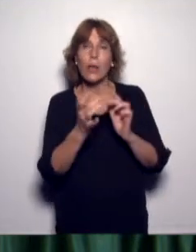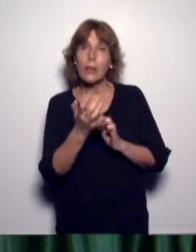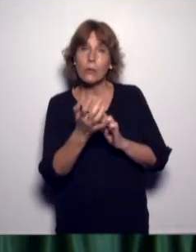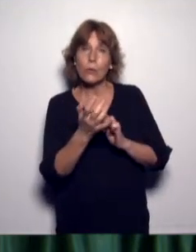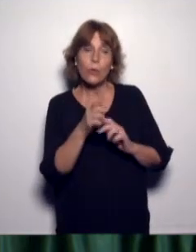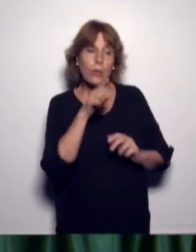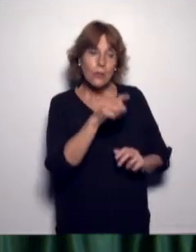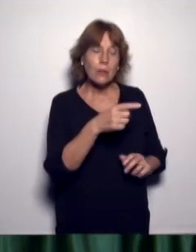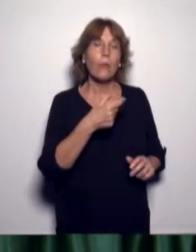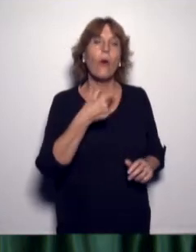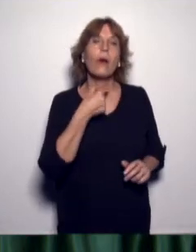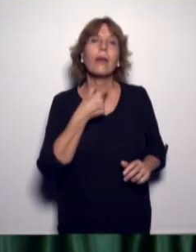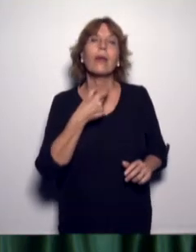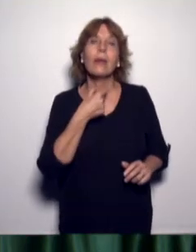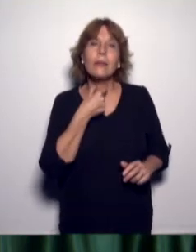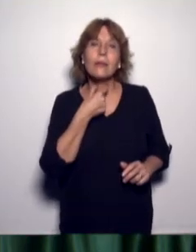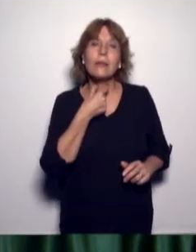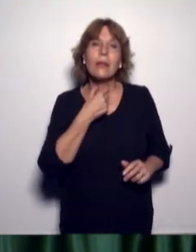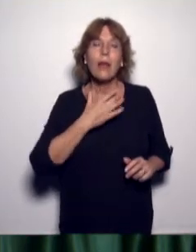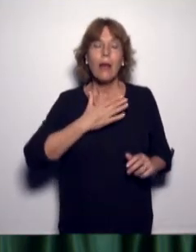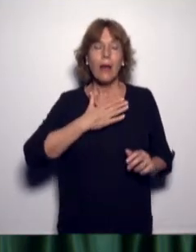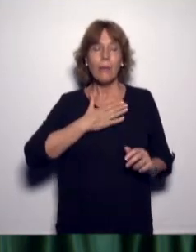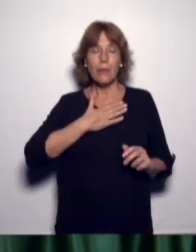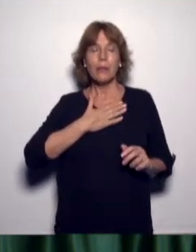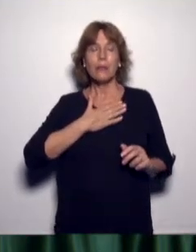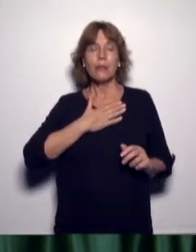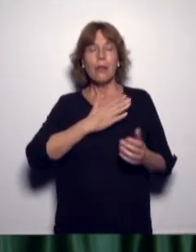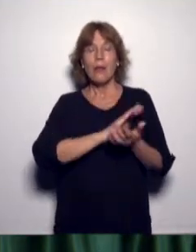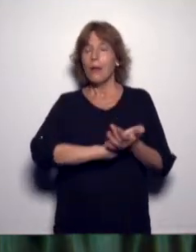si quieres, puedes purificarme.